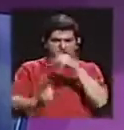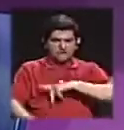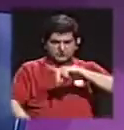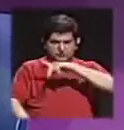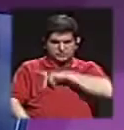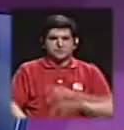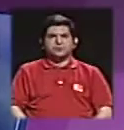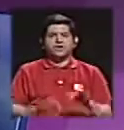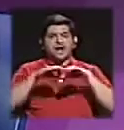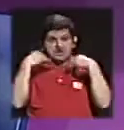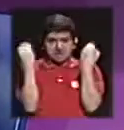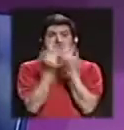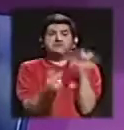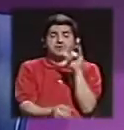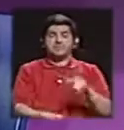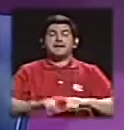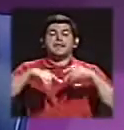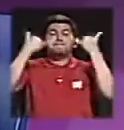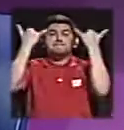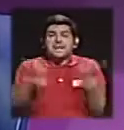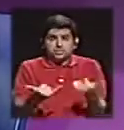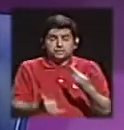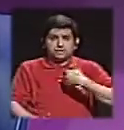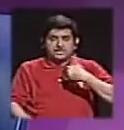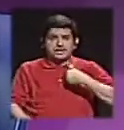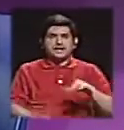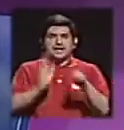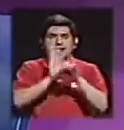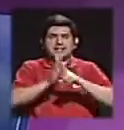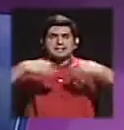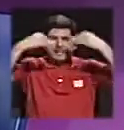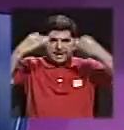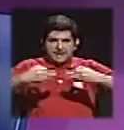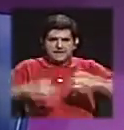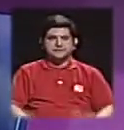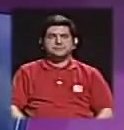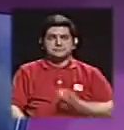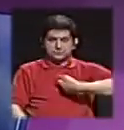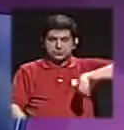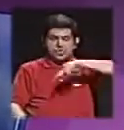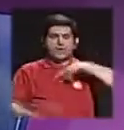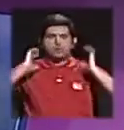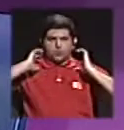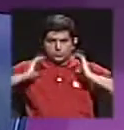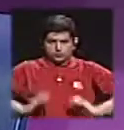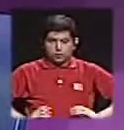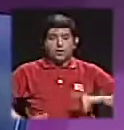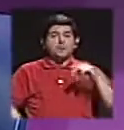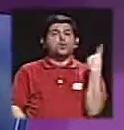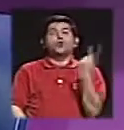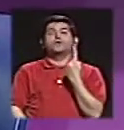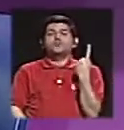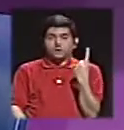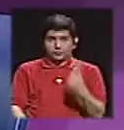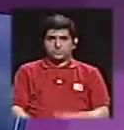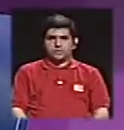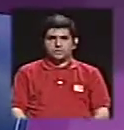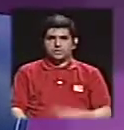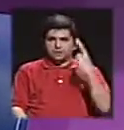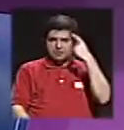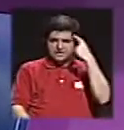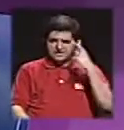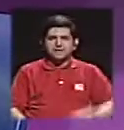personalmente, familiarmente. Pero ya cuando llegamos al derecho a decidir sobre nuestro cuerpo, y no solamente por